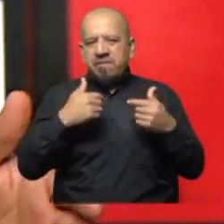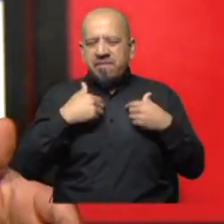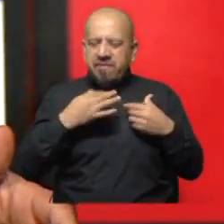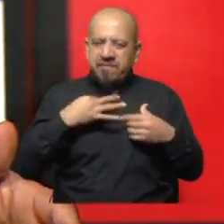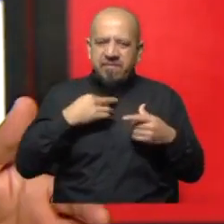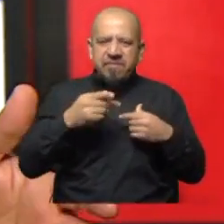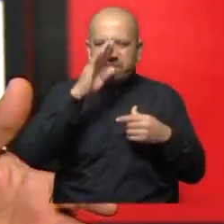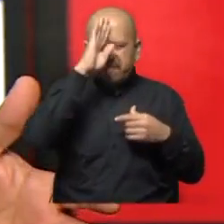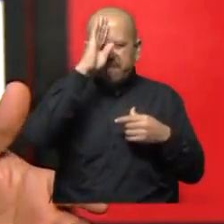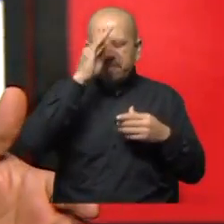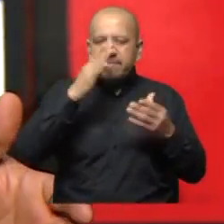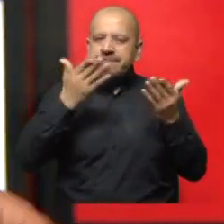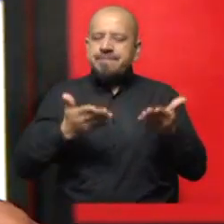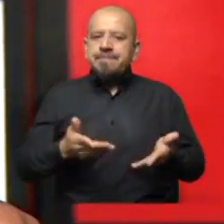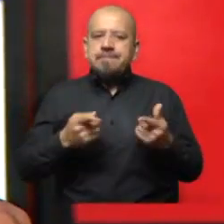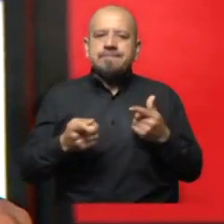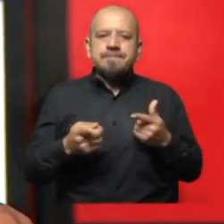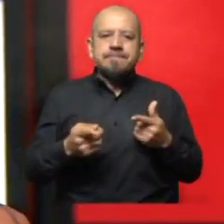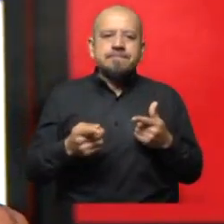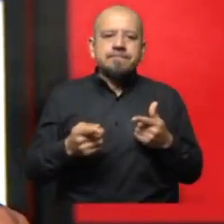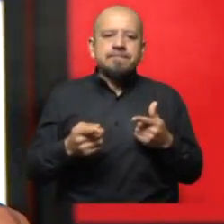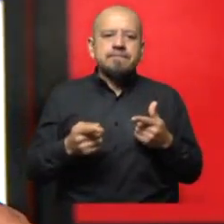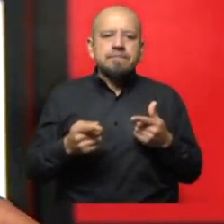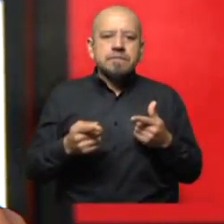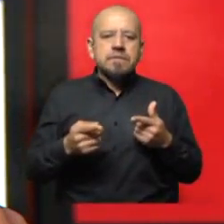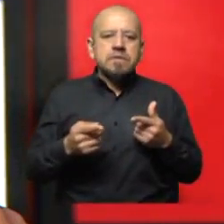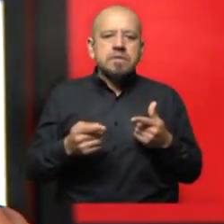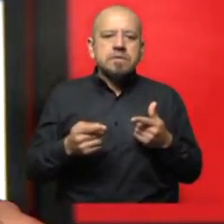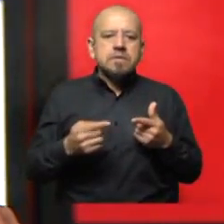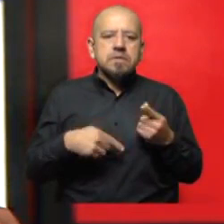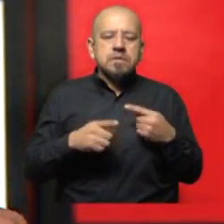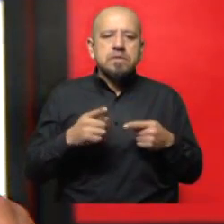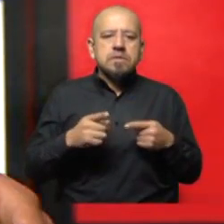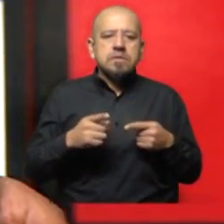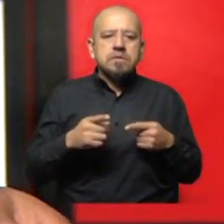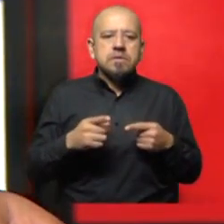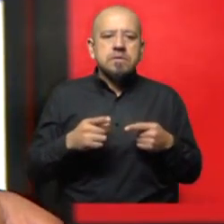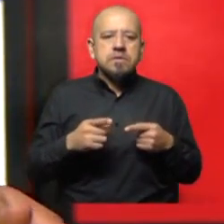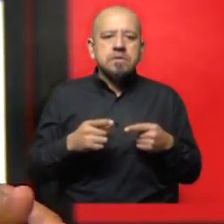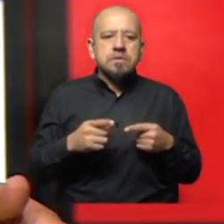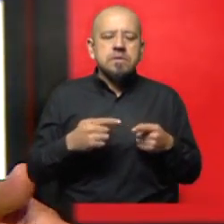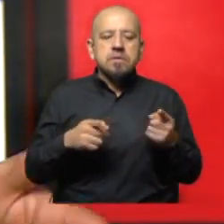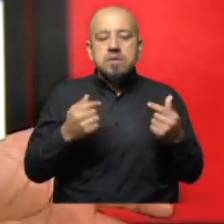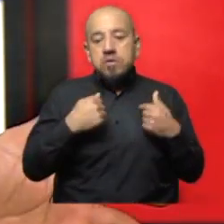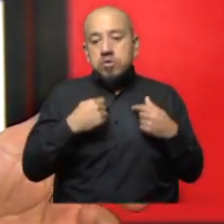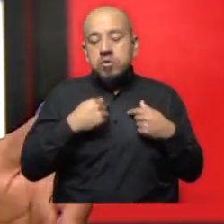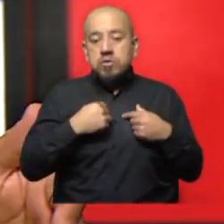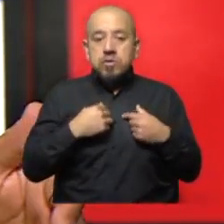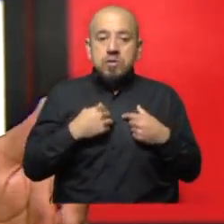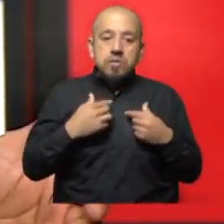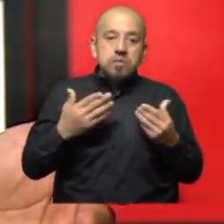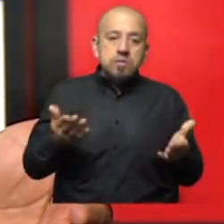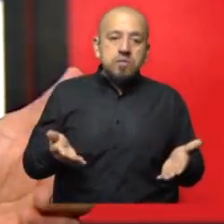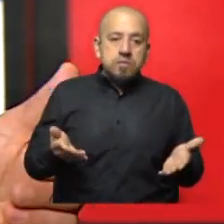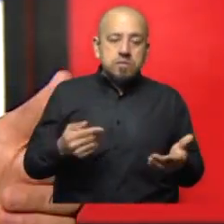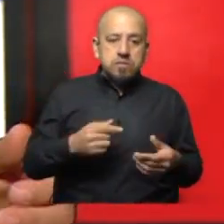vida a aprender una disciplina la renuncia marcial en mi caso me